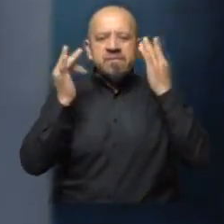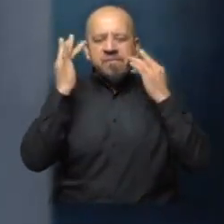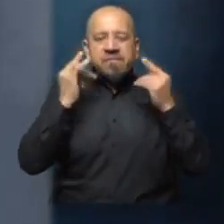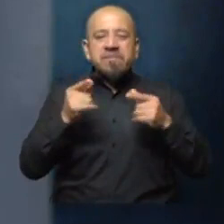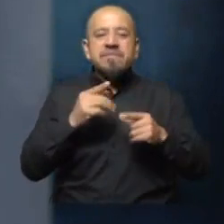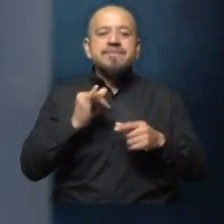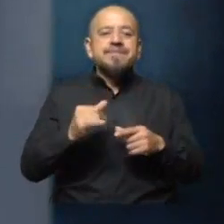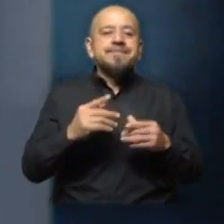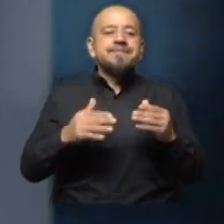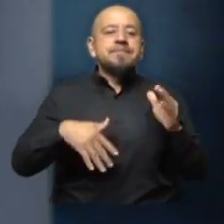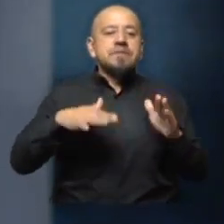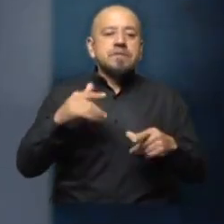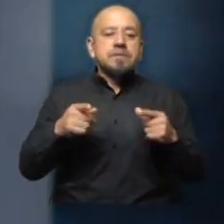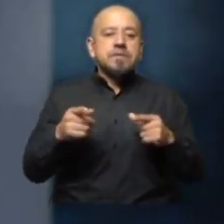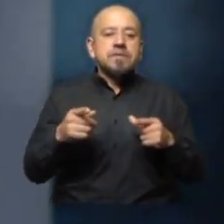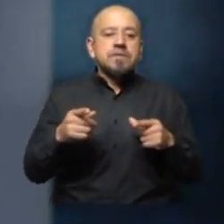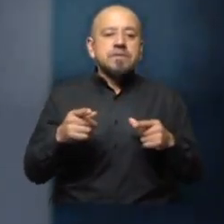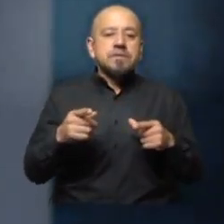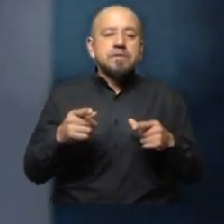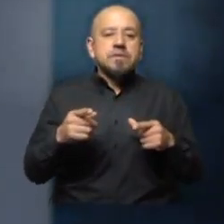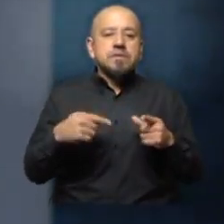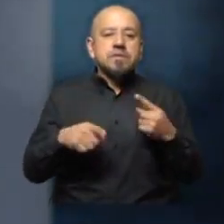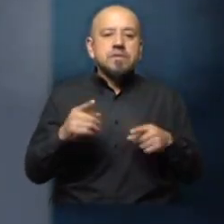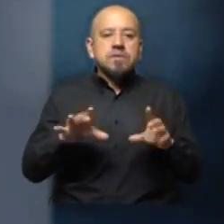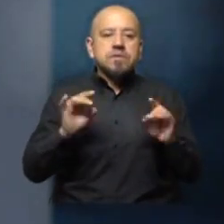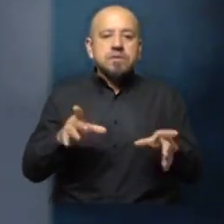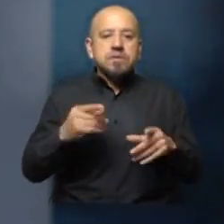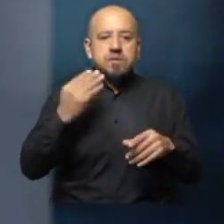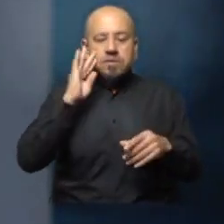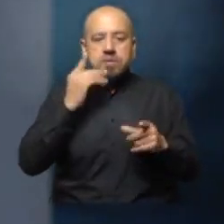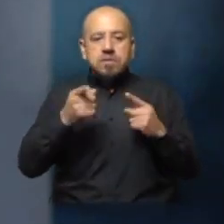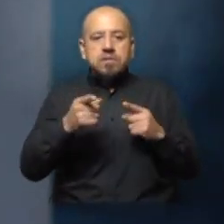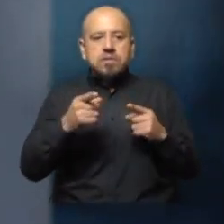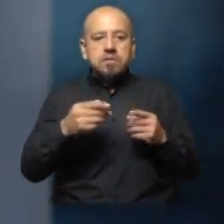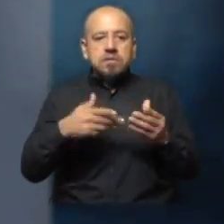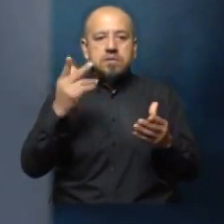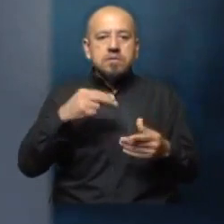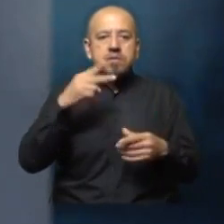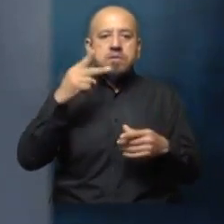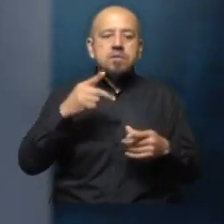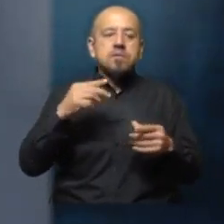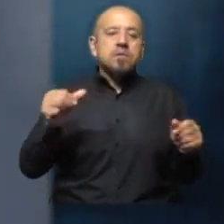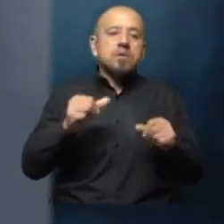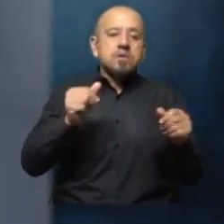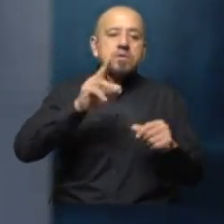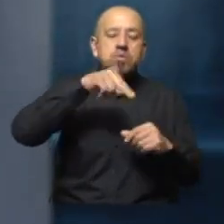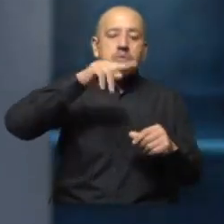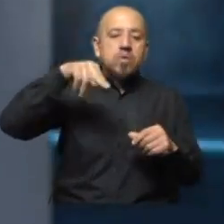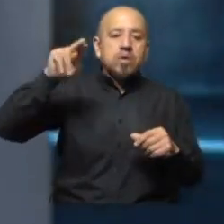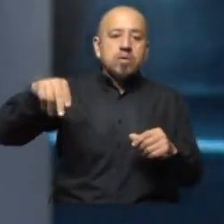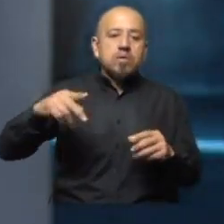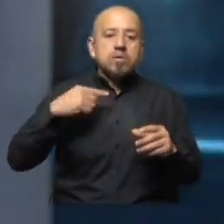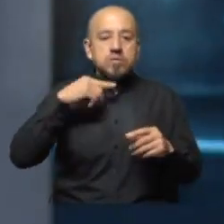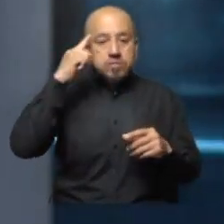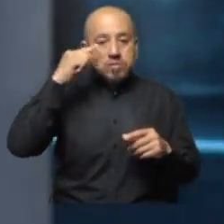como que a veces está solamente se le reconoce a quien se sube un escenario y se prenden unas luces o quien hace un cuadro y yo creo que el